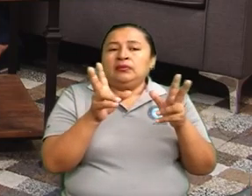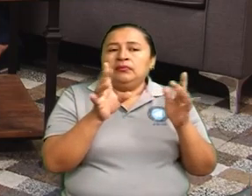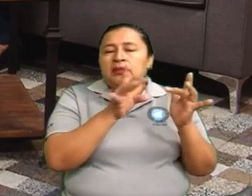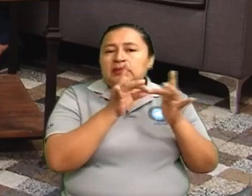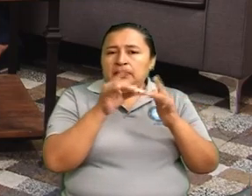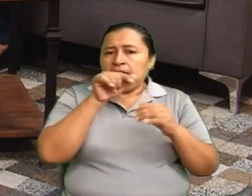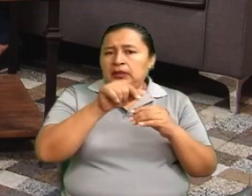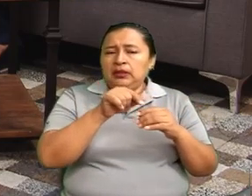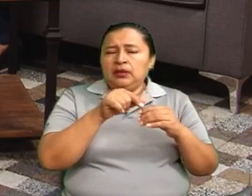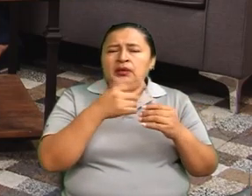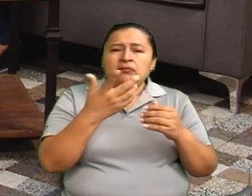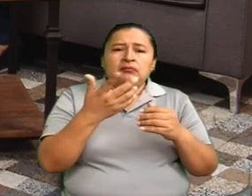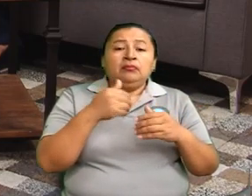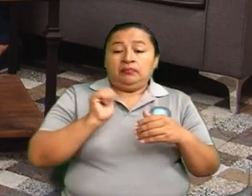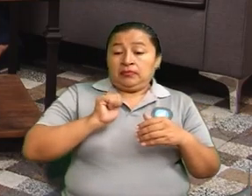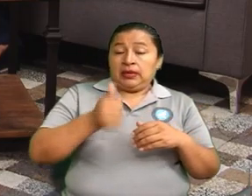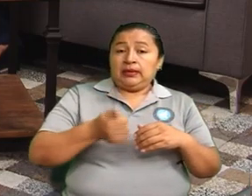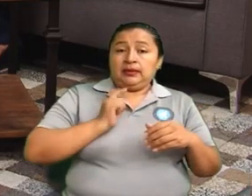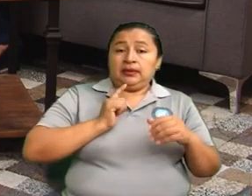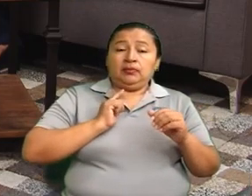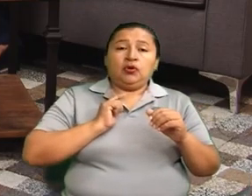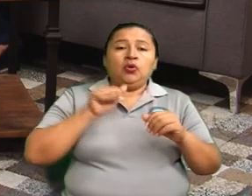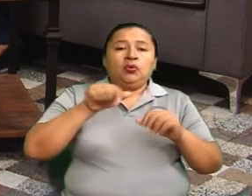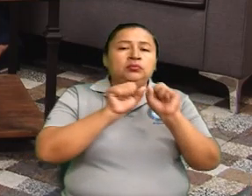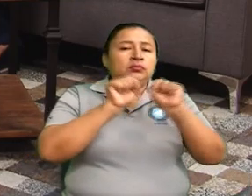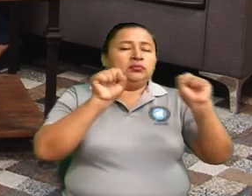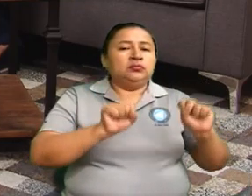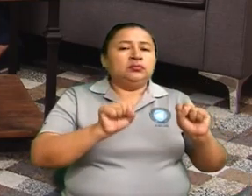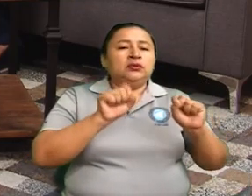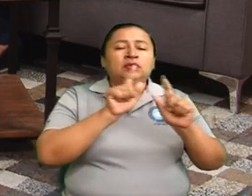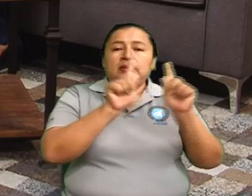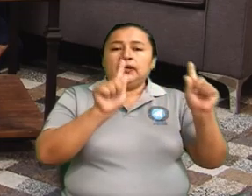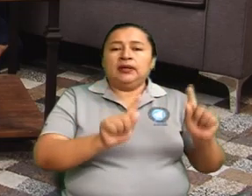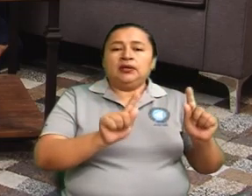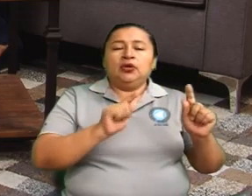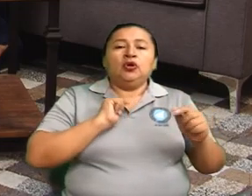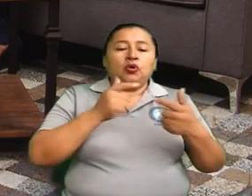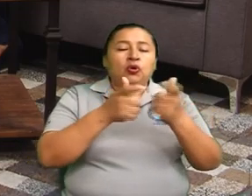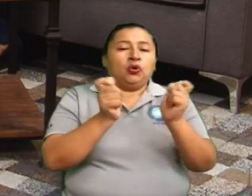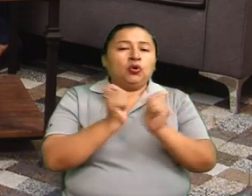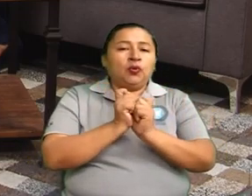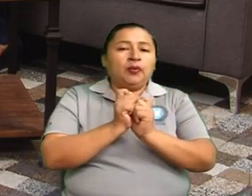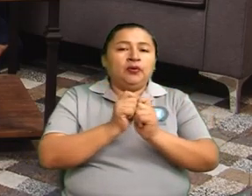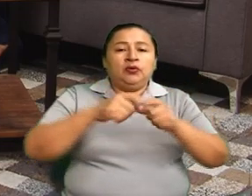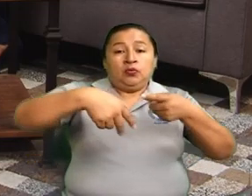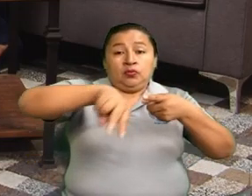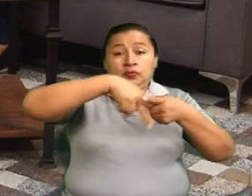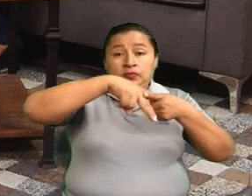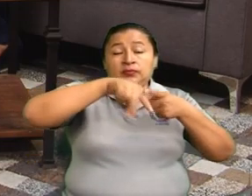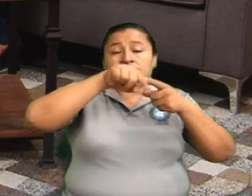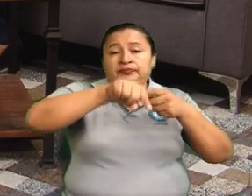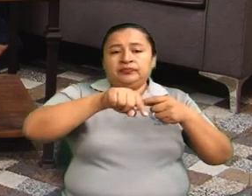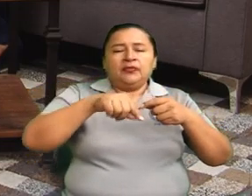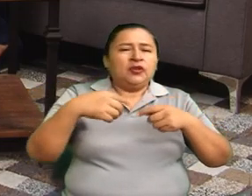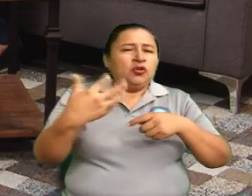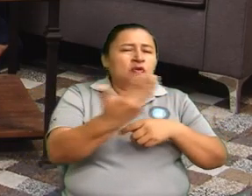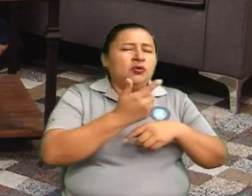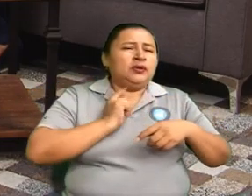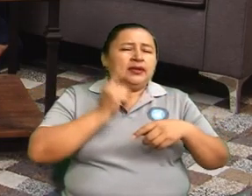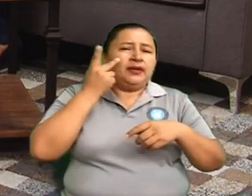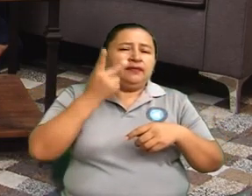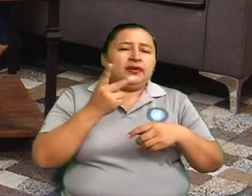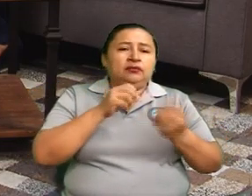Precisamente mañana nosotros tenemos un taller en coordinación con el Movimiento Guarda Barranco sobre todo lo que tiene que ver